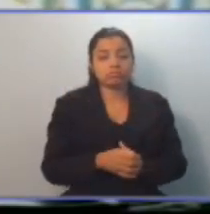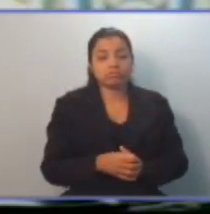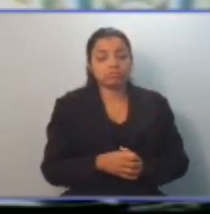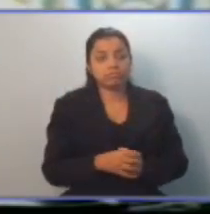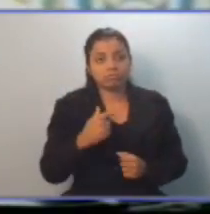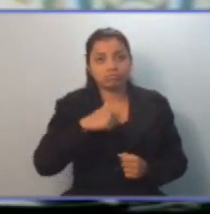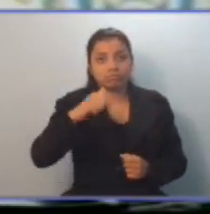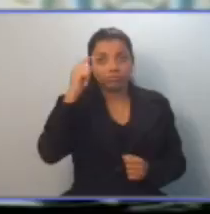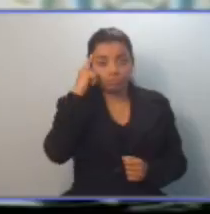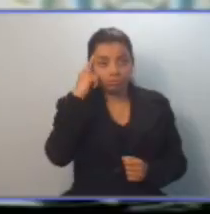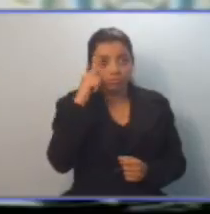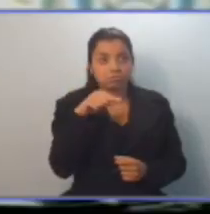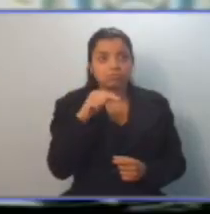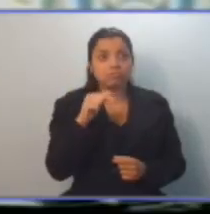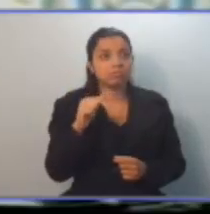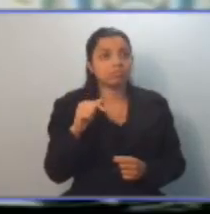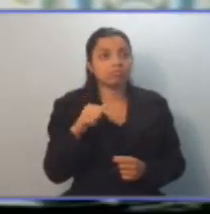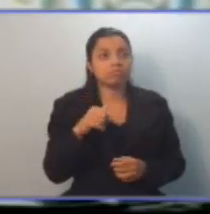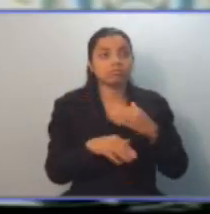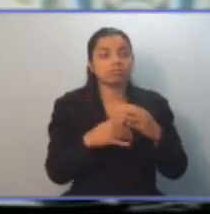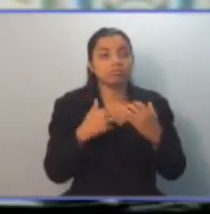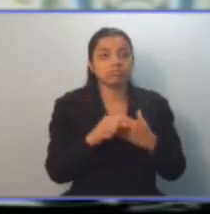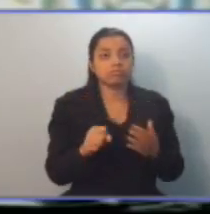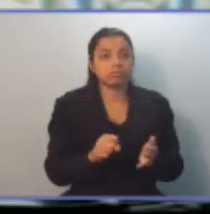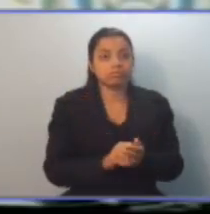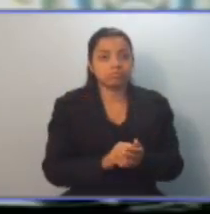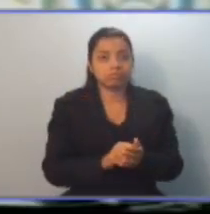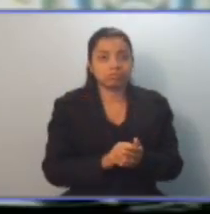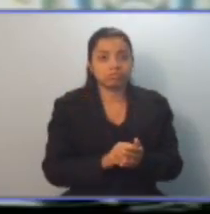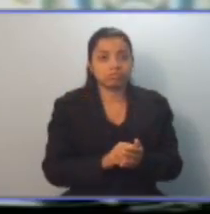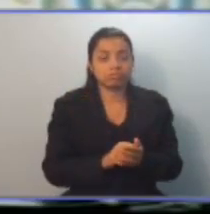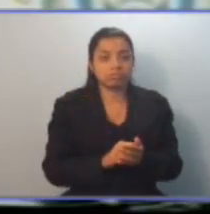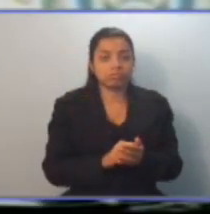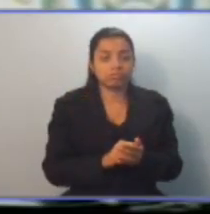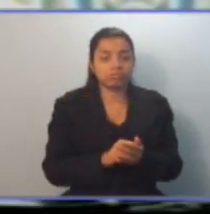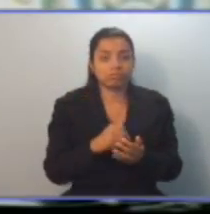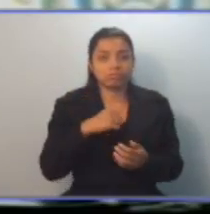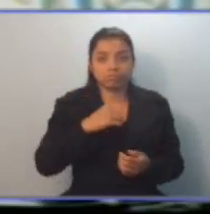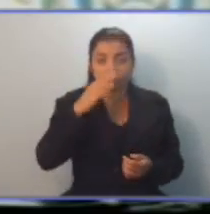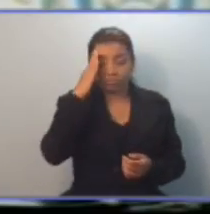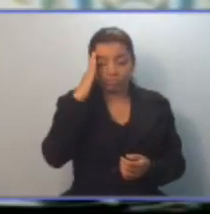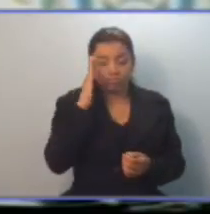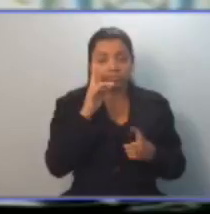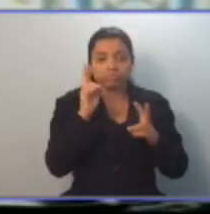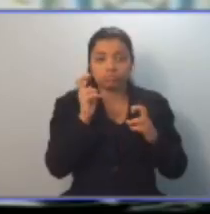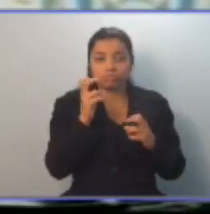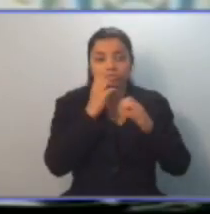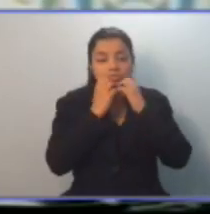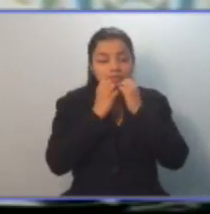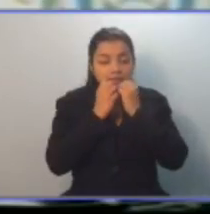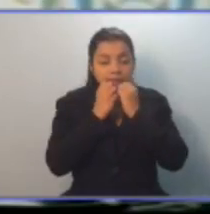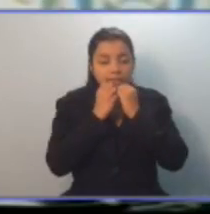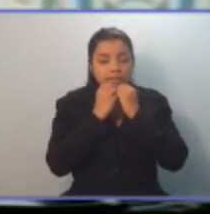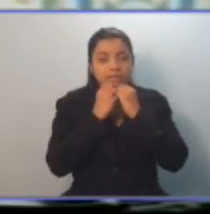parece que está dentro de la libertad de configuración del legislador, pero sé que es un tema delicado